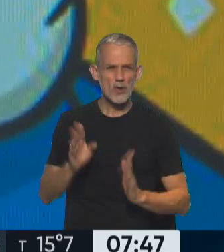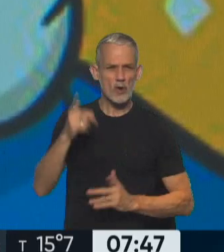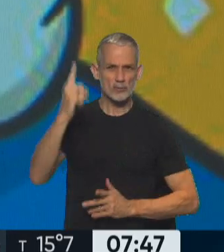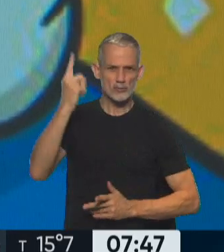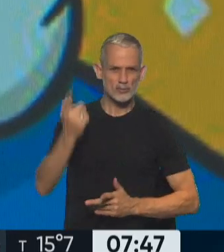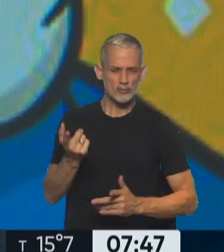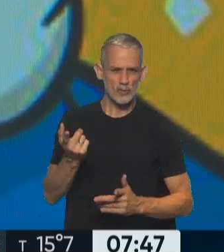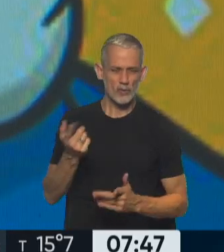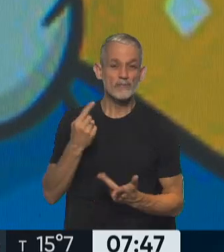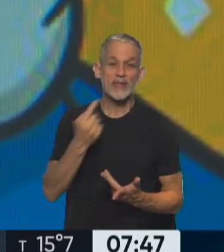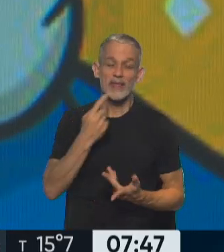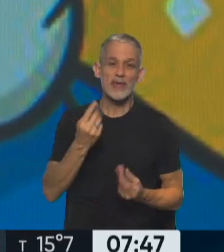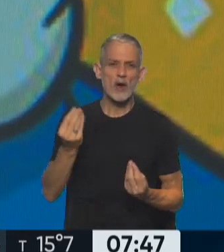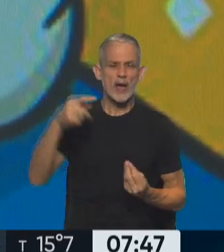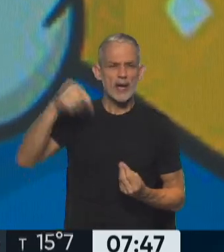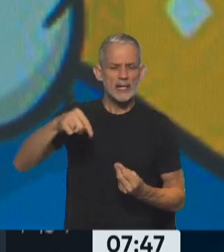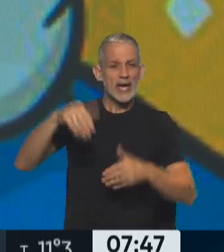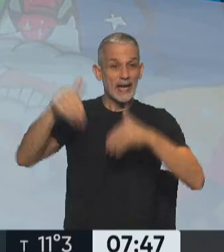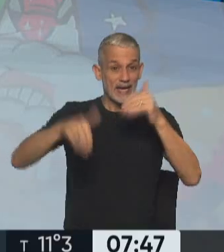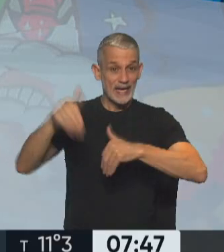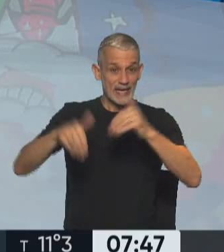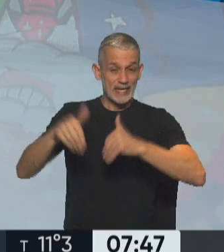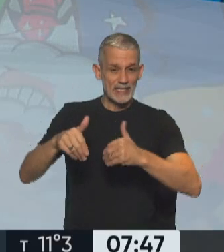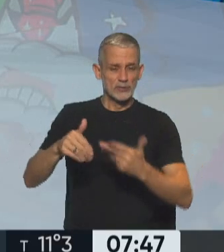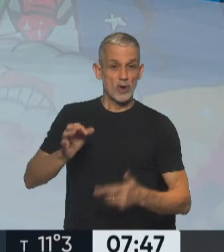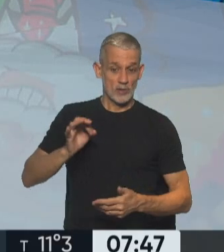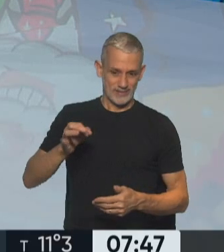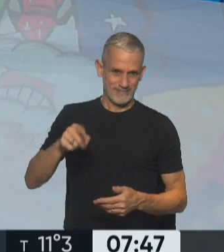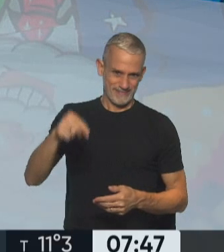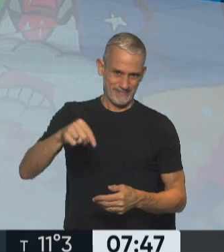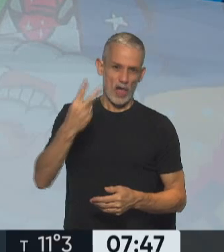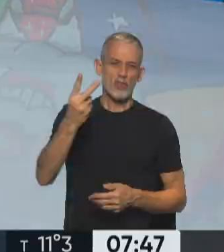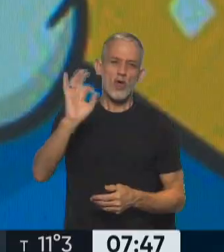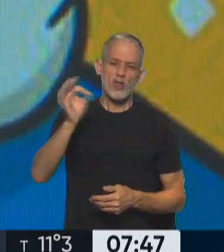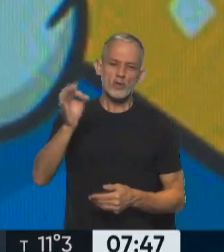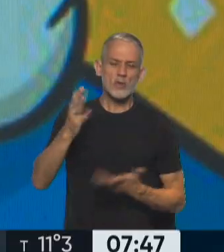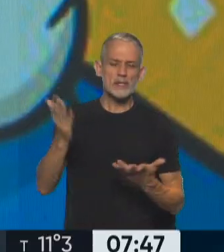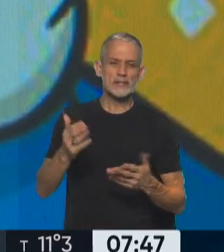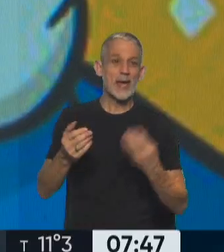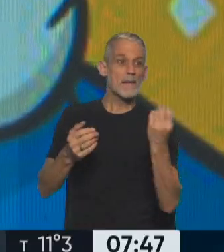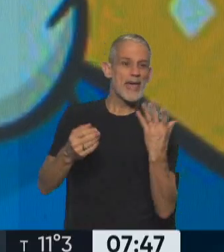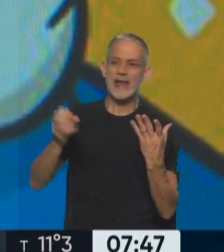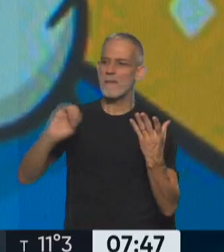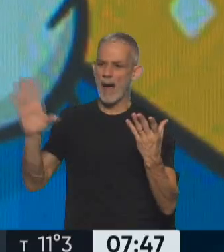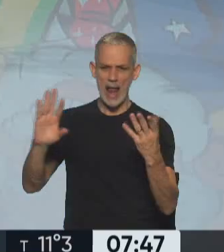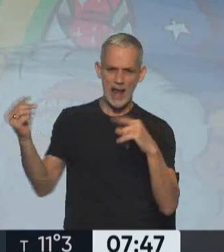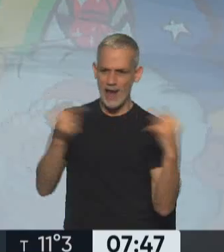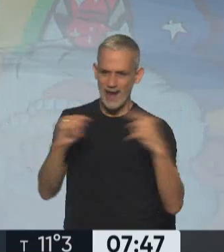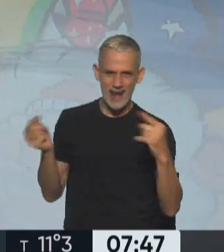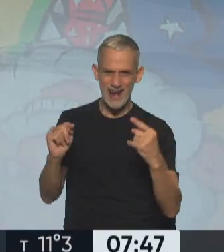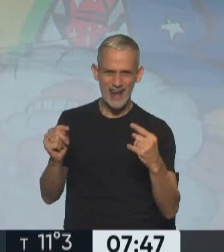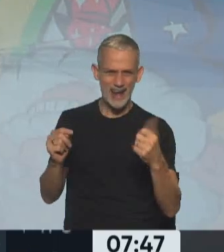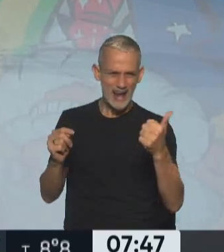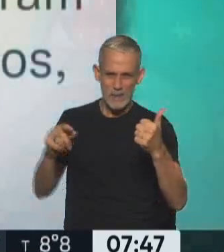que en realidad en estas elecciones del 2 de octubre se disputaba el bien y el mal. Era una lucha entre el bien y el